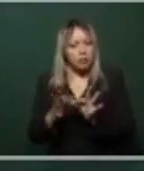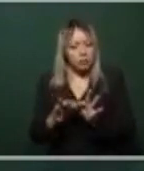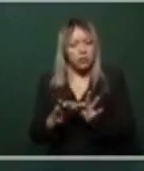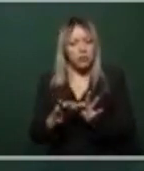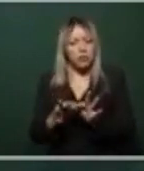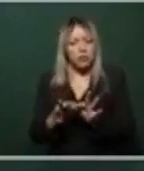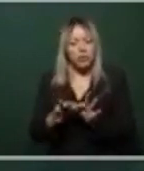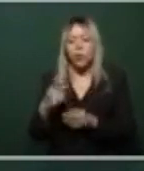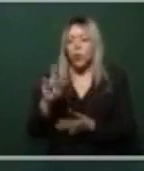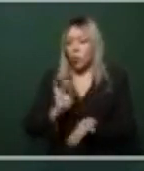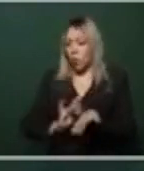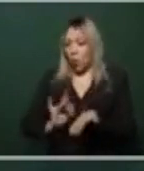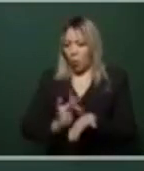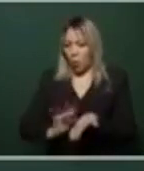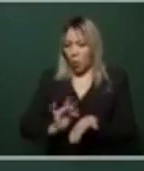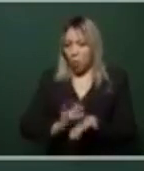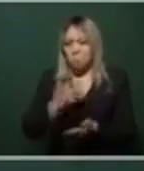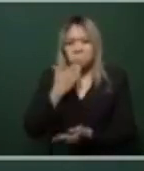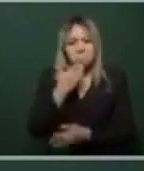tu apoyo?